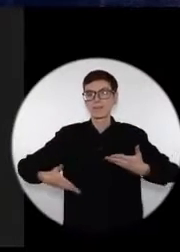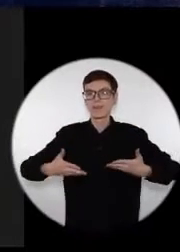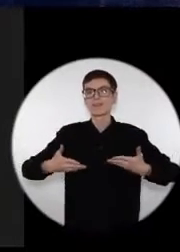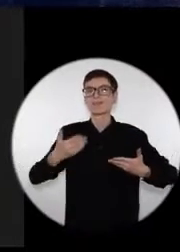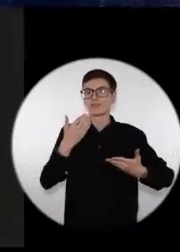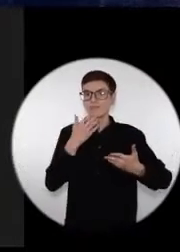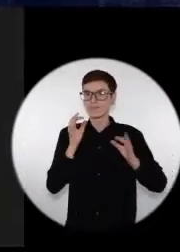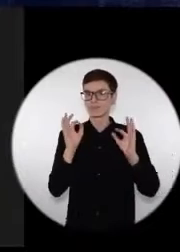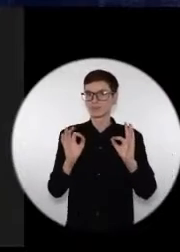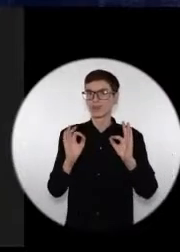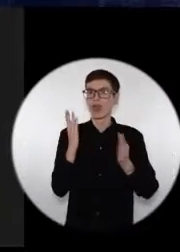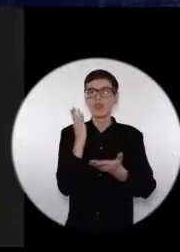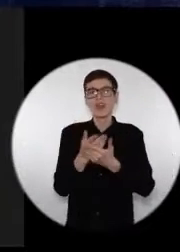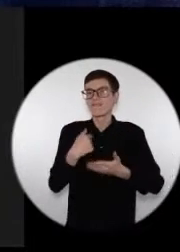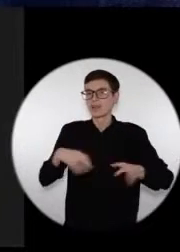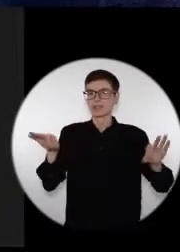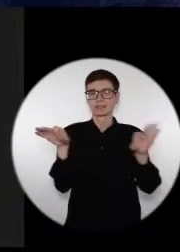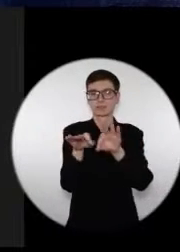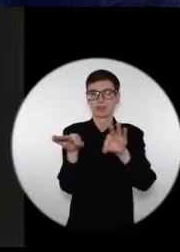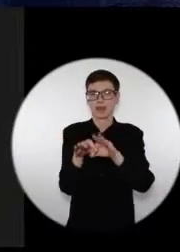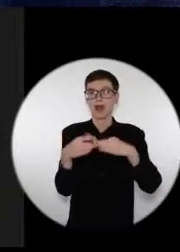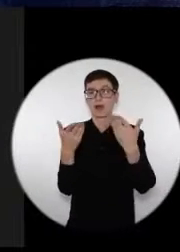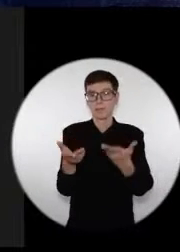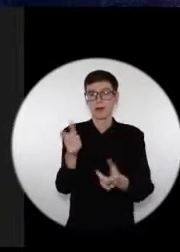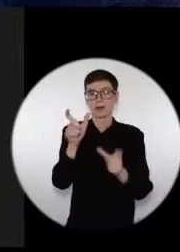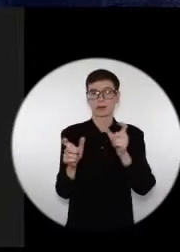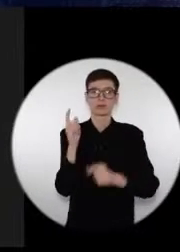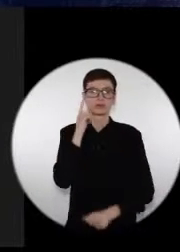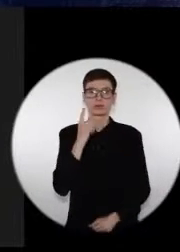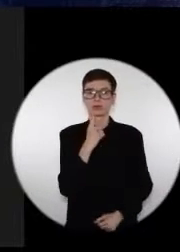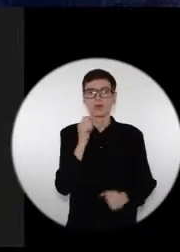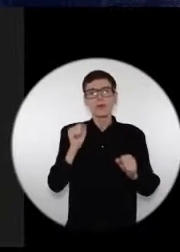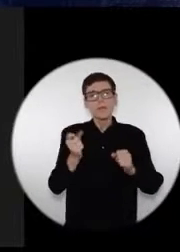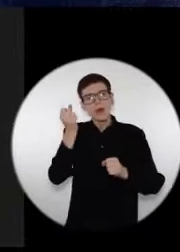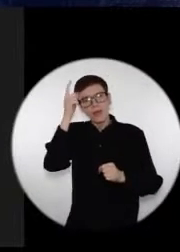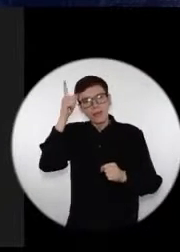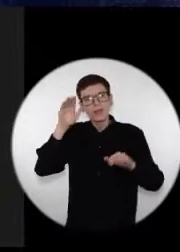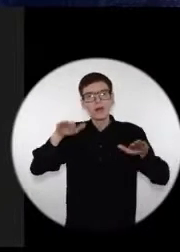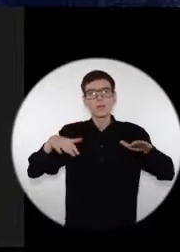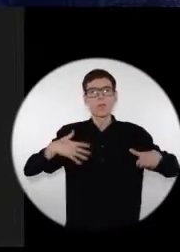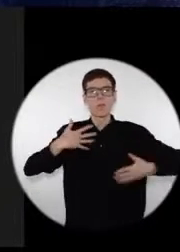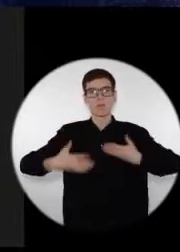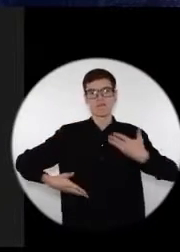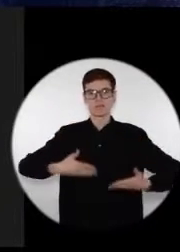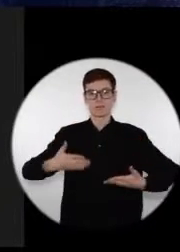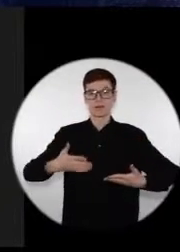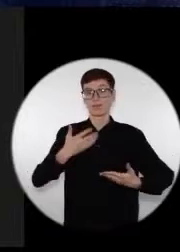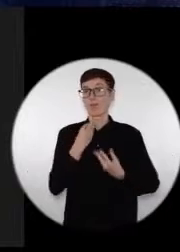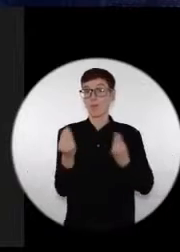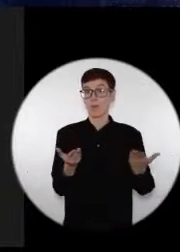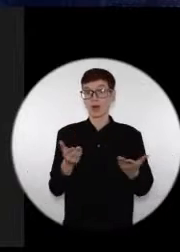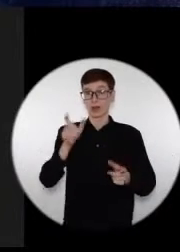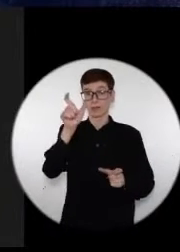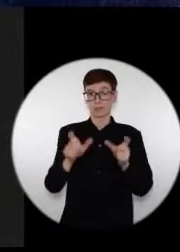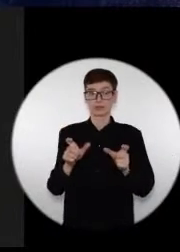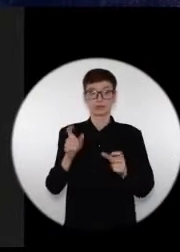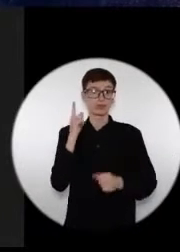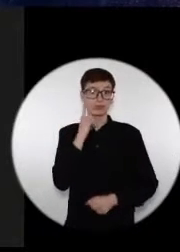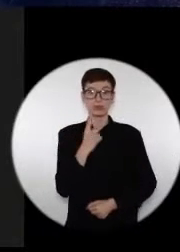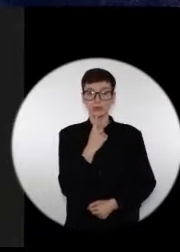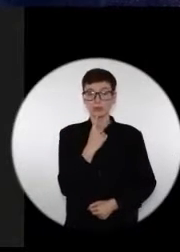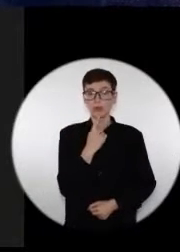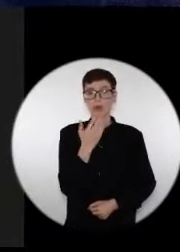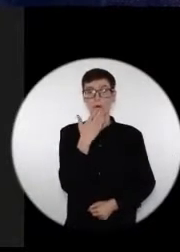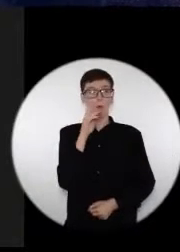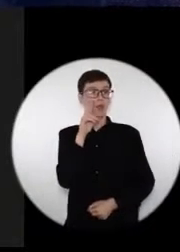la lengua diseñan si es muy concreta entonces se debe explicar para que la otra parte para que la persona sorda pueda entender desde el